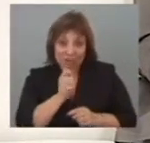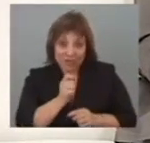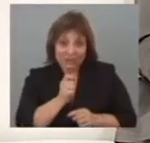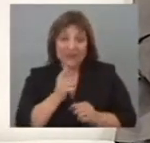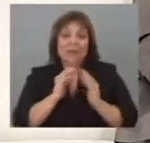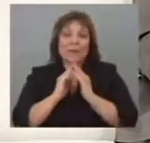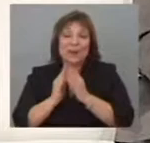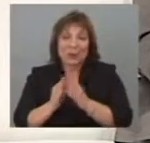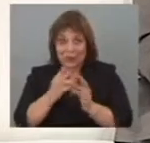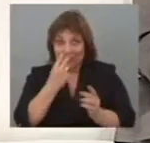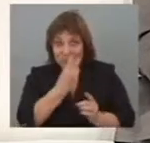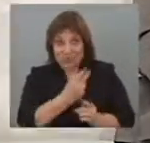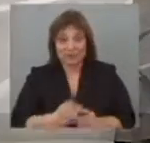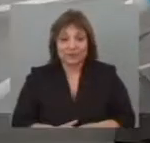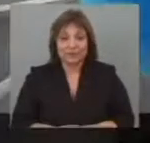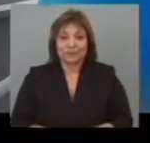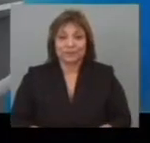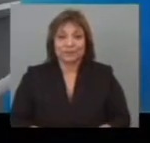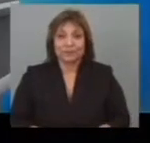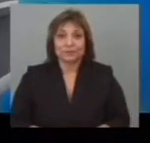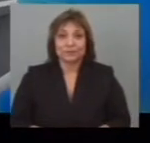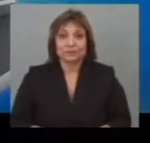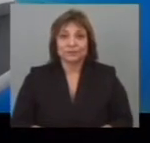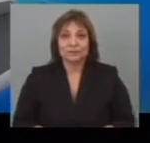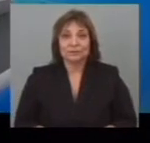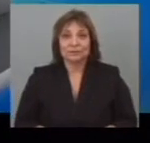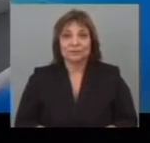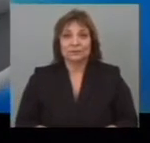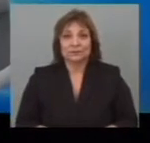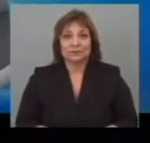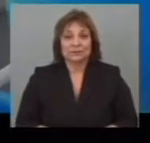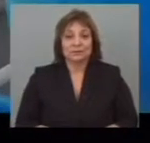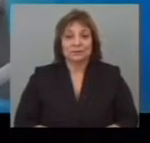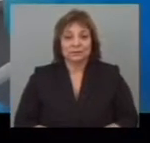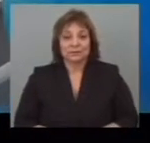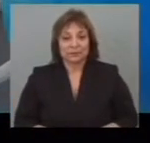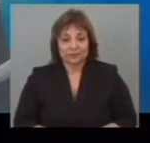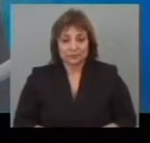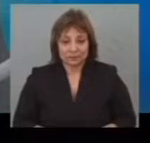una pregunta. Vamos a verla.